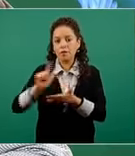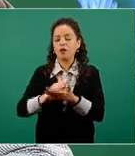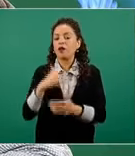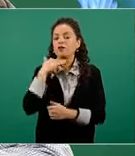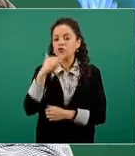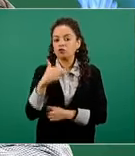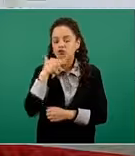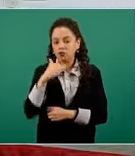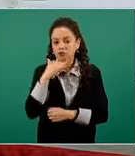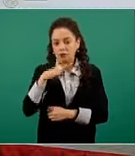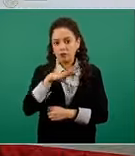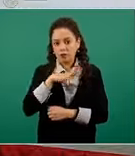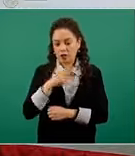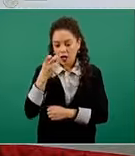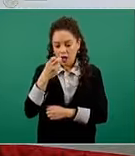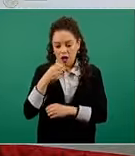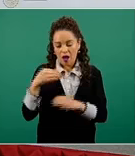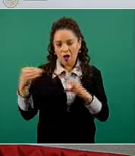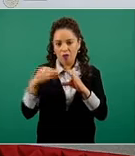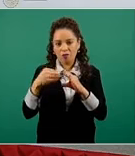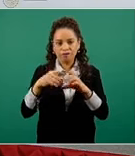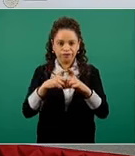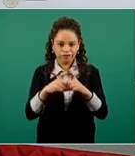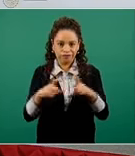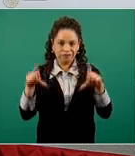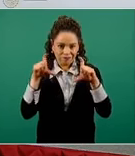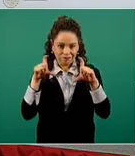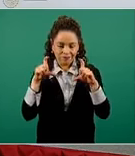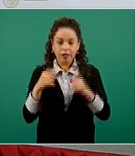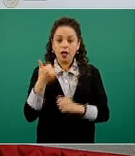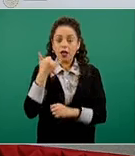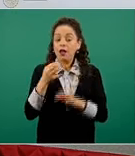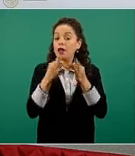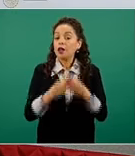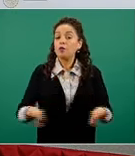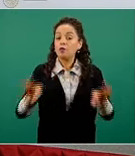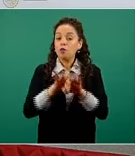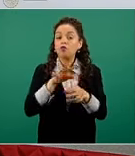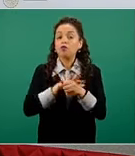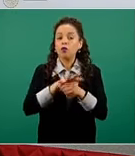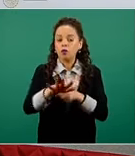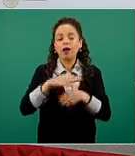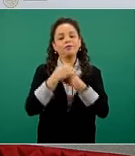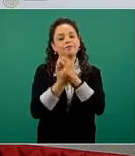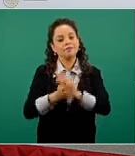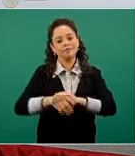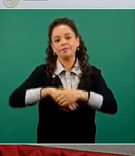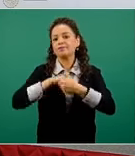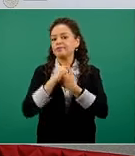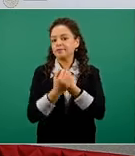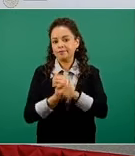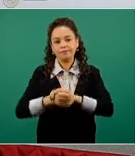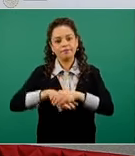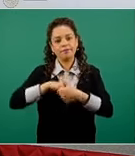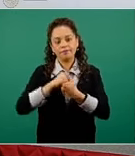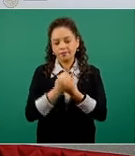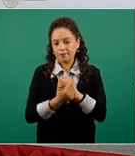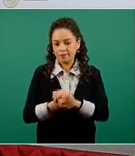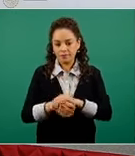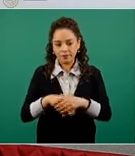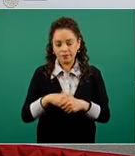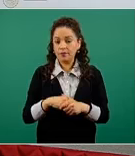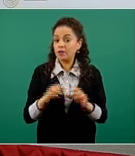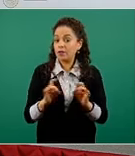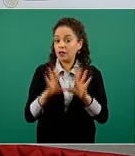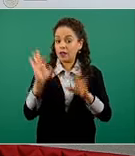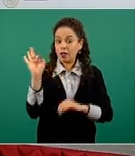pueden quedar en el mismo, y muy importante el lavado de manos para que también no estemos, o si